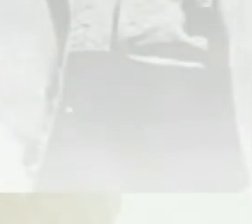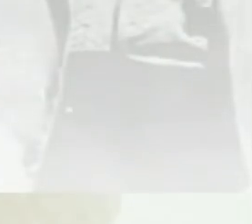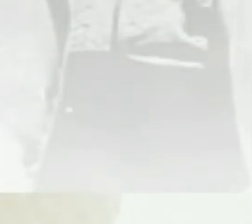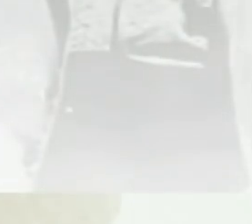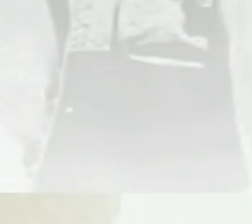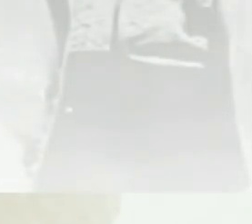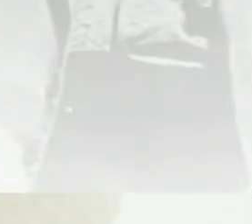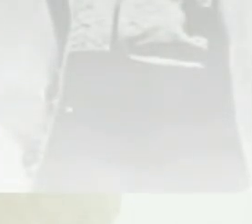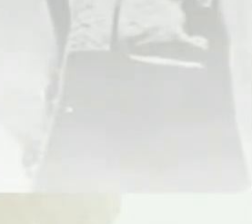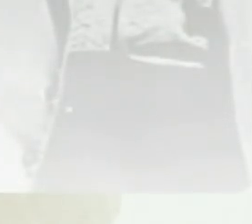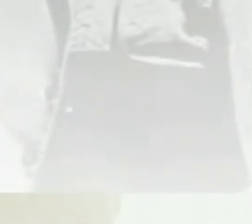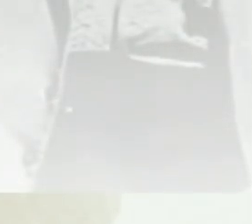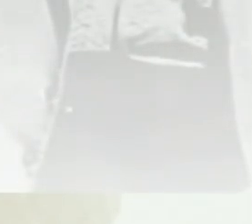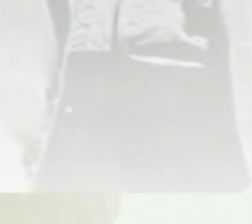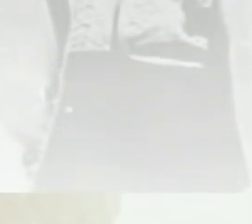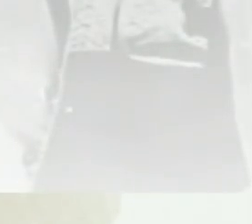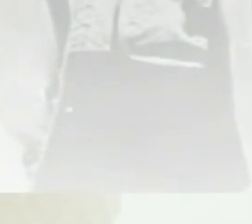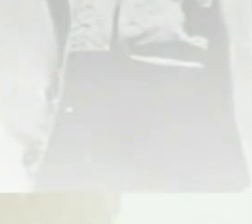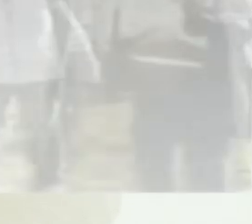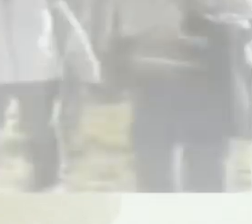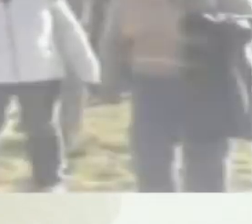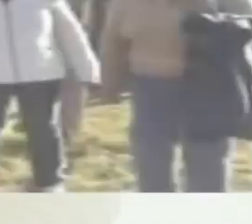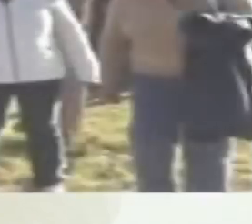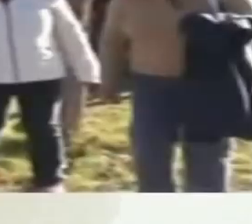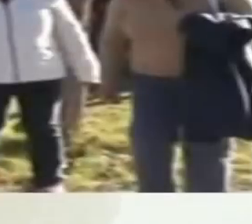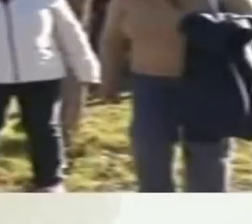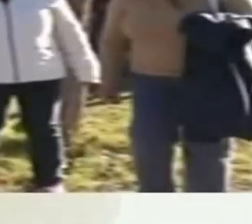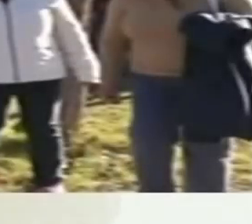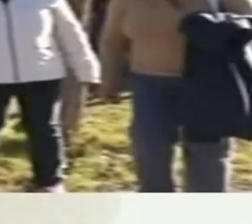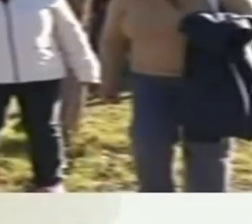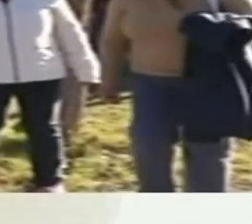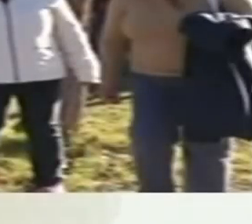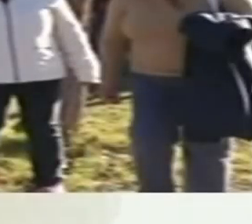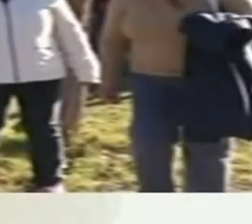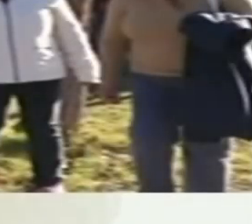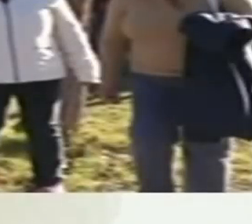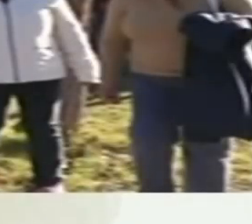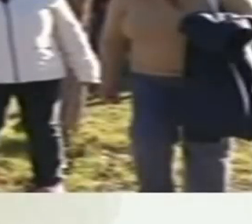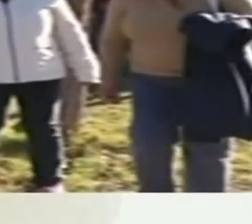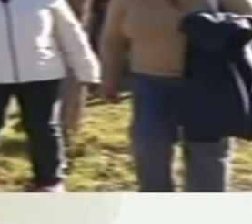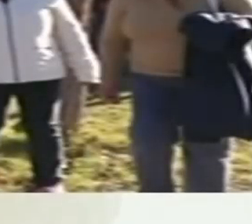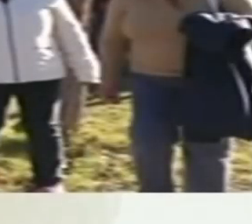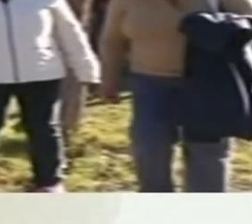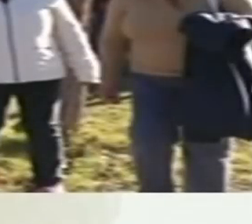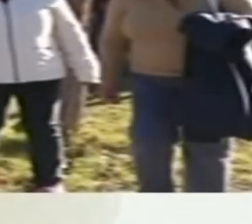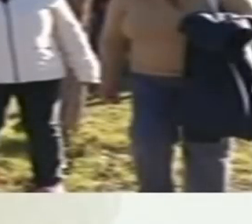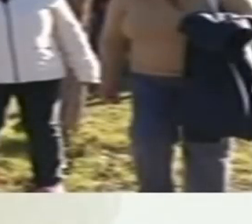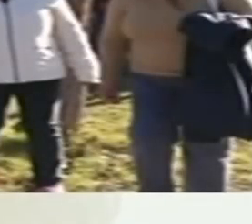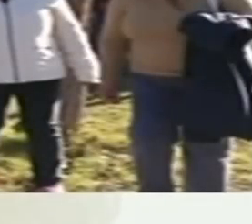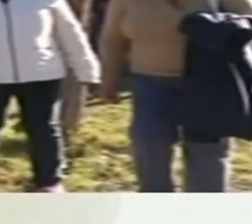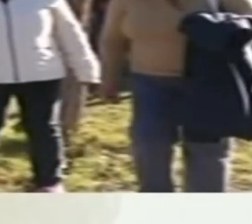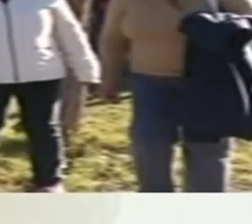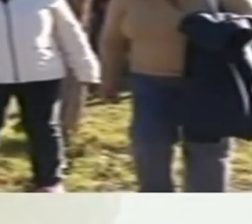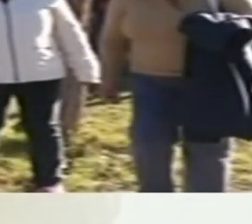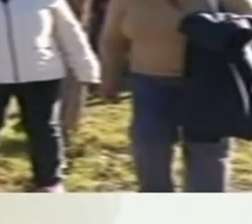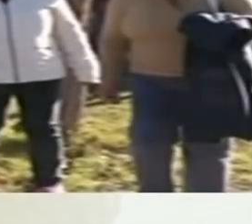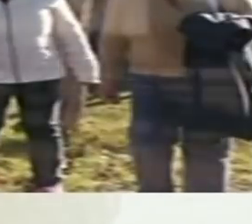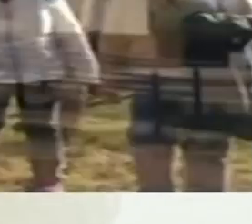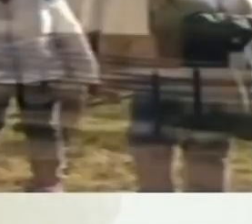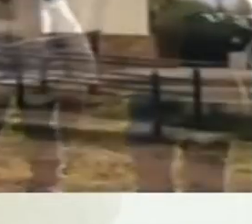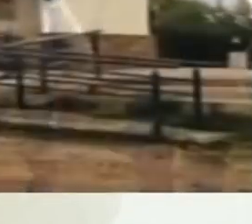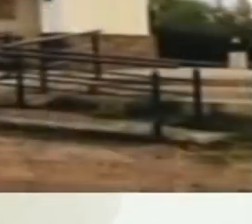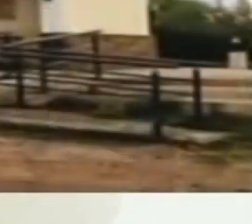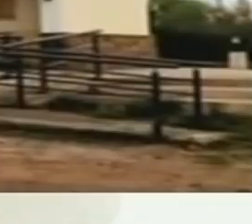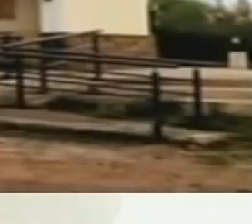En 1972, participó en dos cursos de formación y profundización organizados por el mismo movimiento